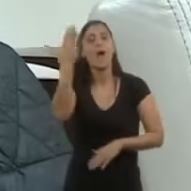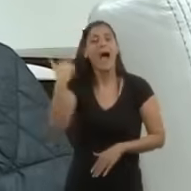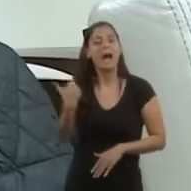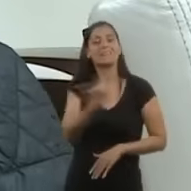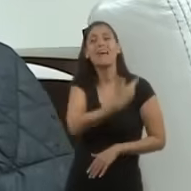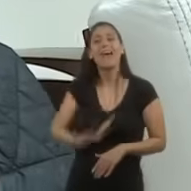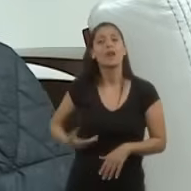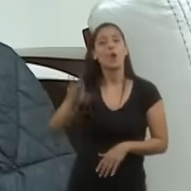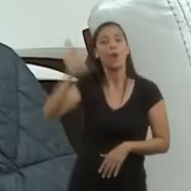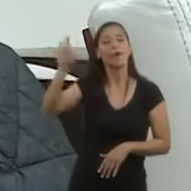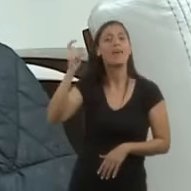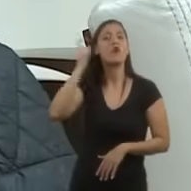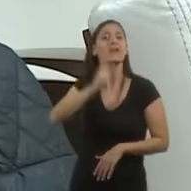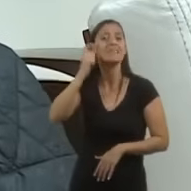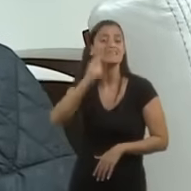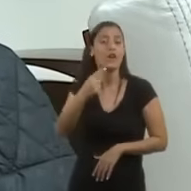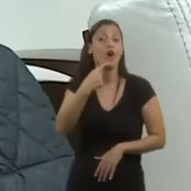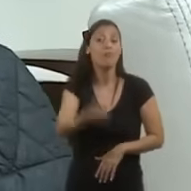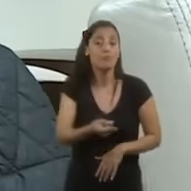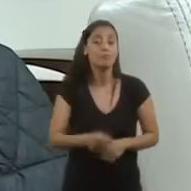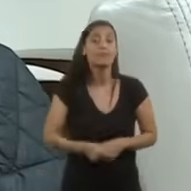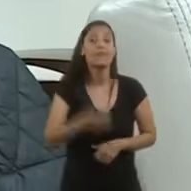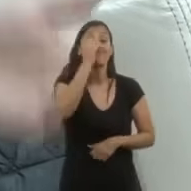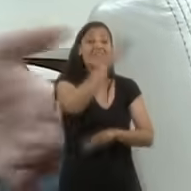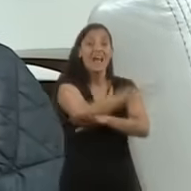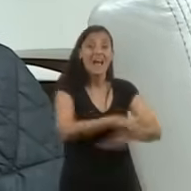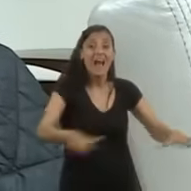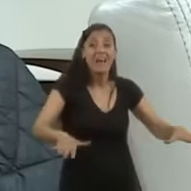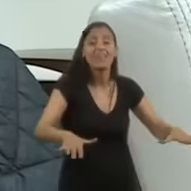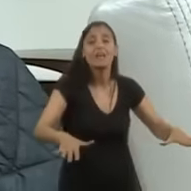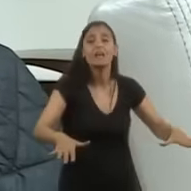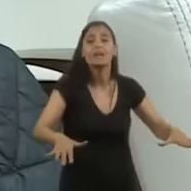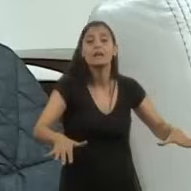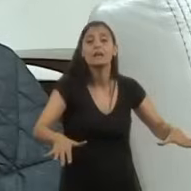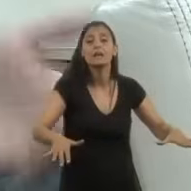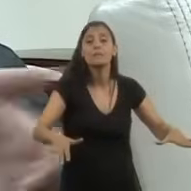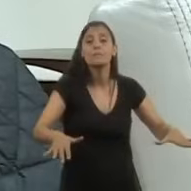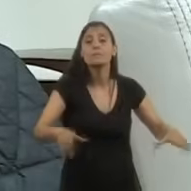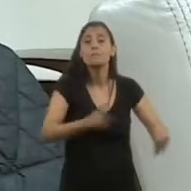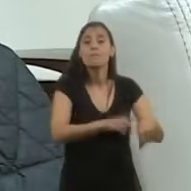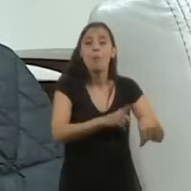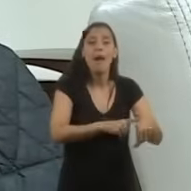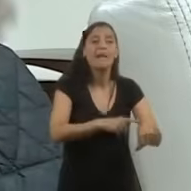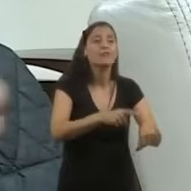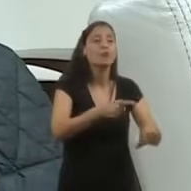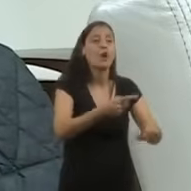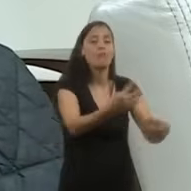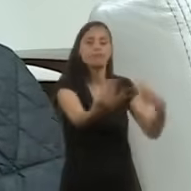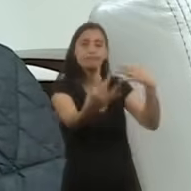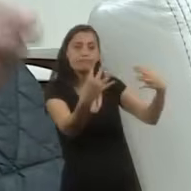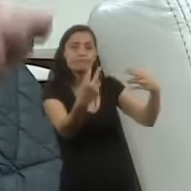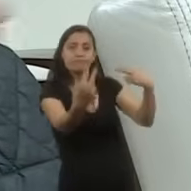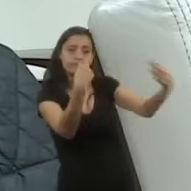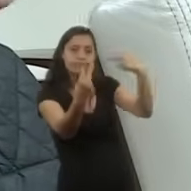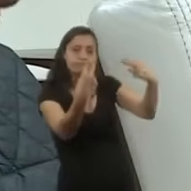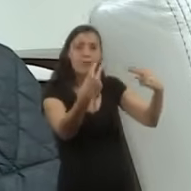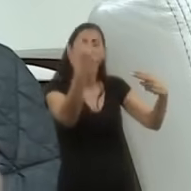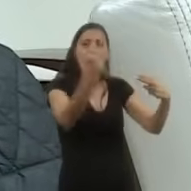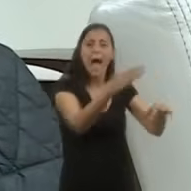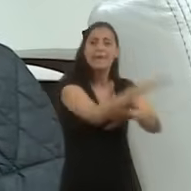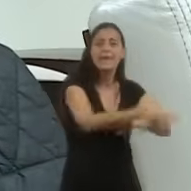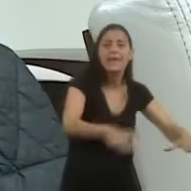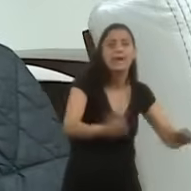Buenos Aires kisil of usó un jardín de infancia para delante de bebés arengar y adoctrinar contra Javier Miley